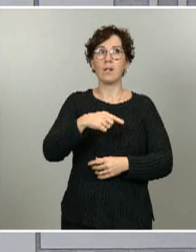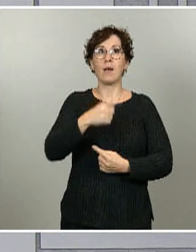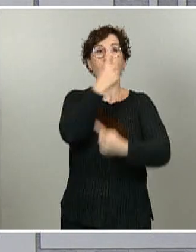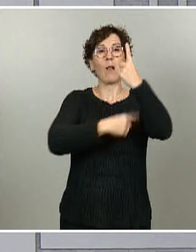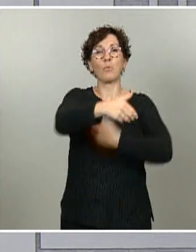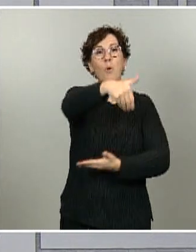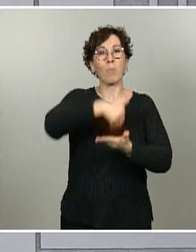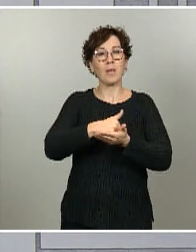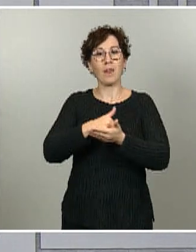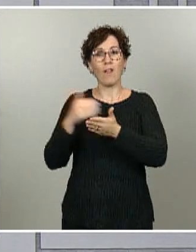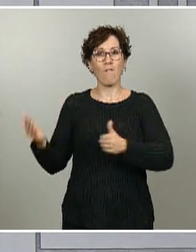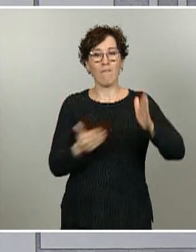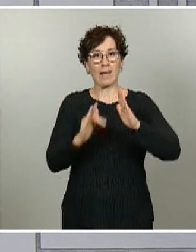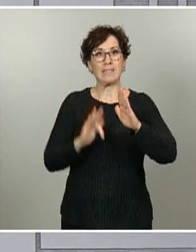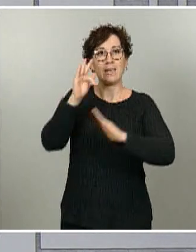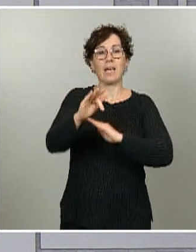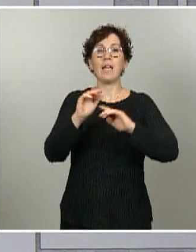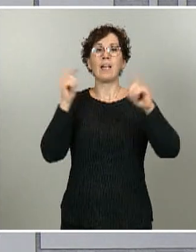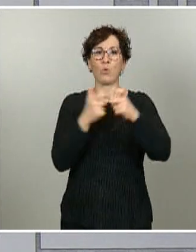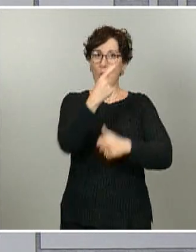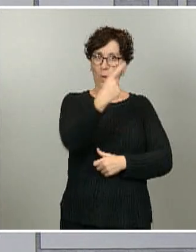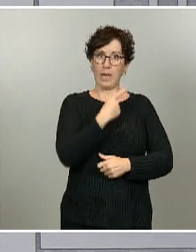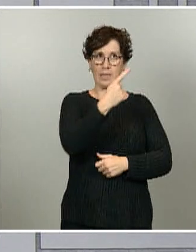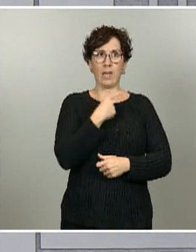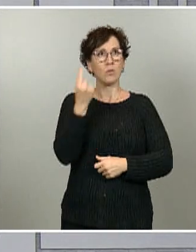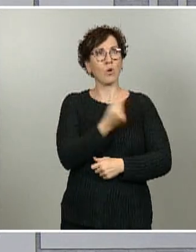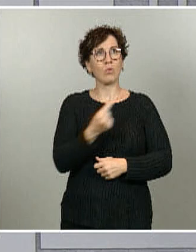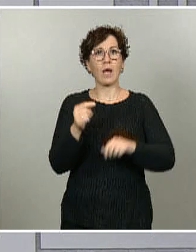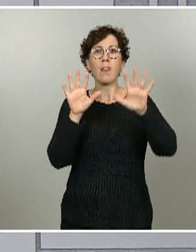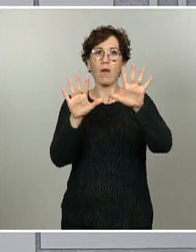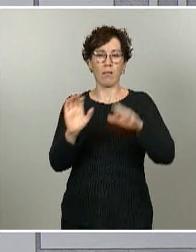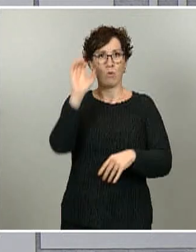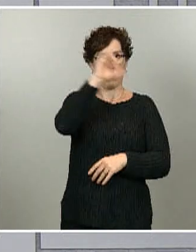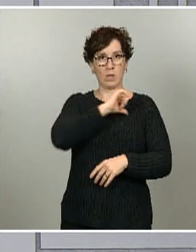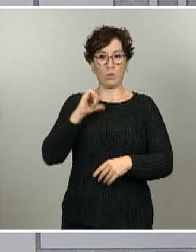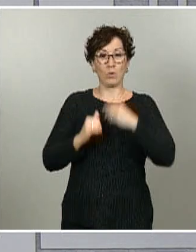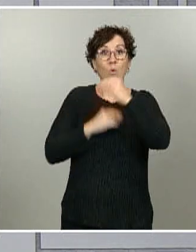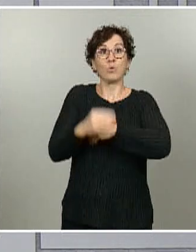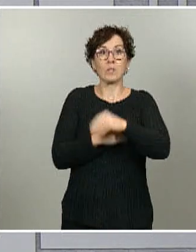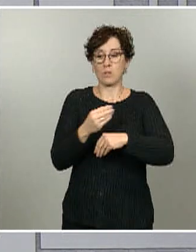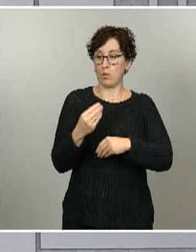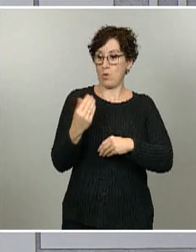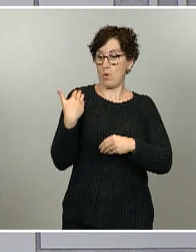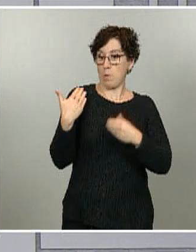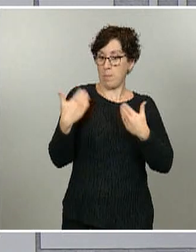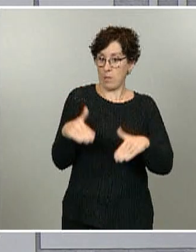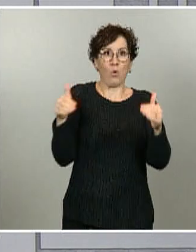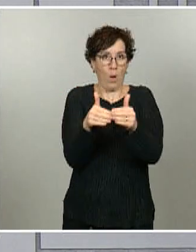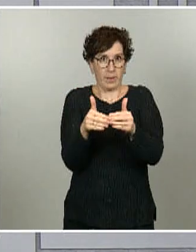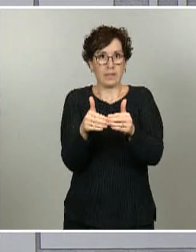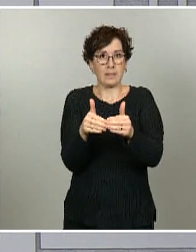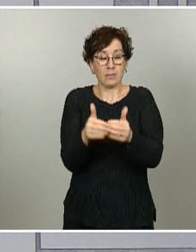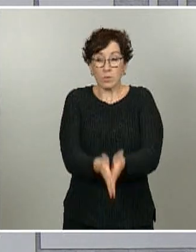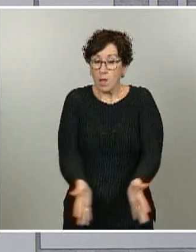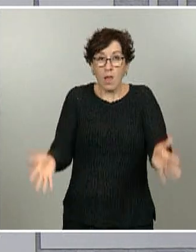bilaterales que hasta con 10 comunidades autónomas hemos celebrado el miércoles y el jueves. En base a todo ello hay una propuesta